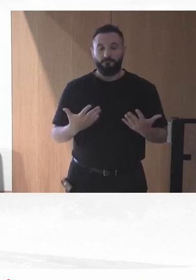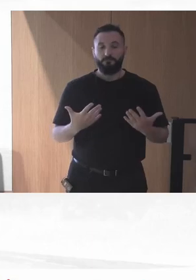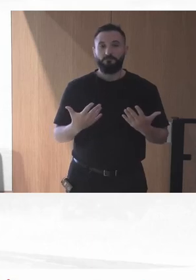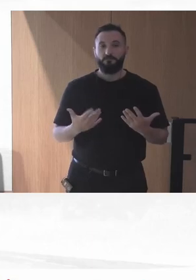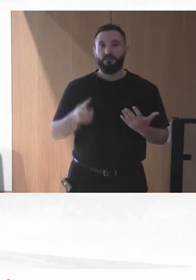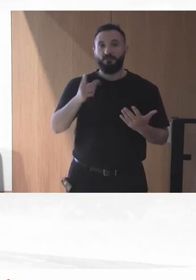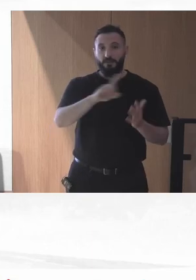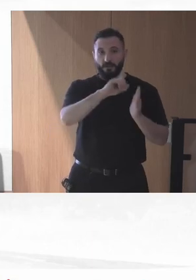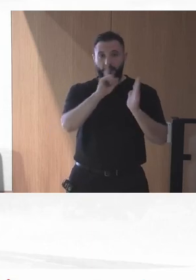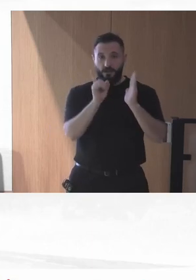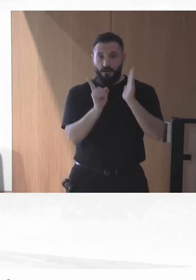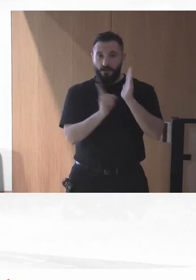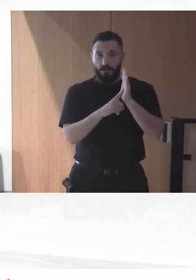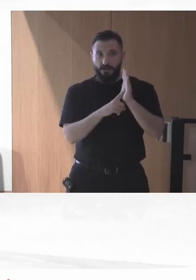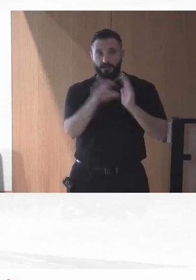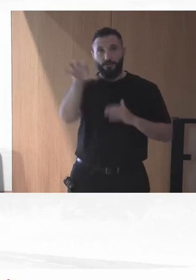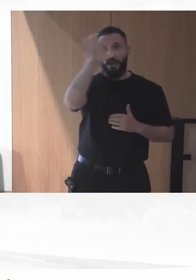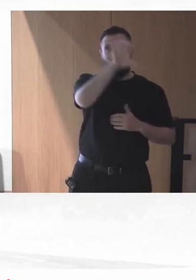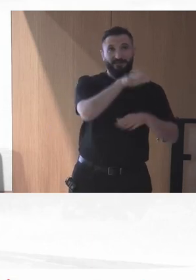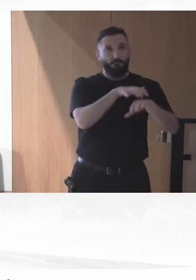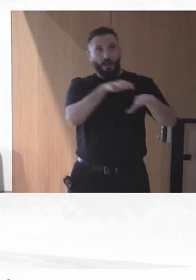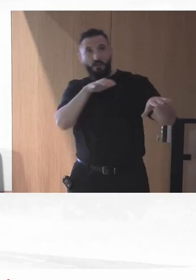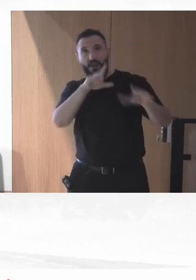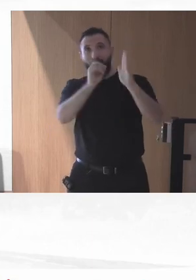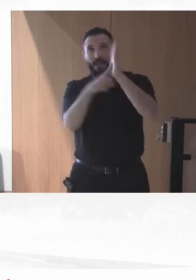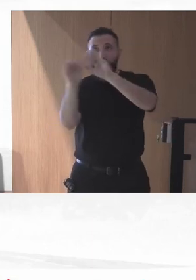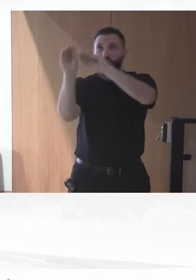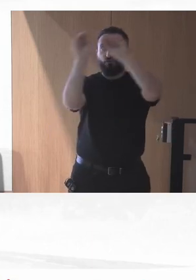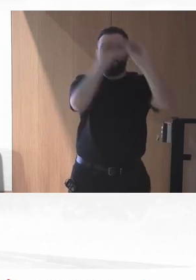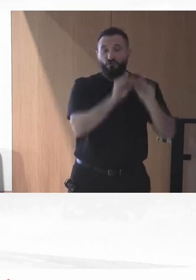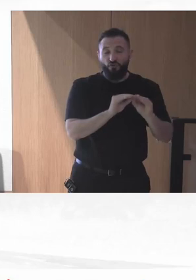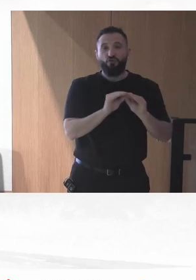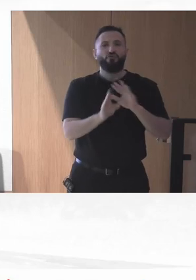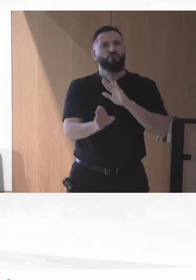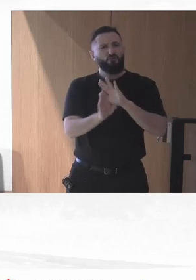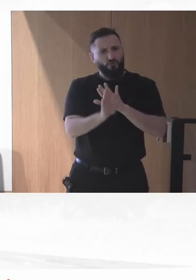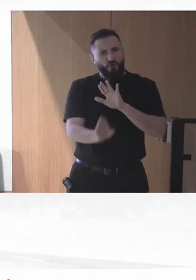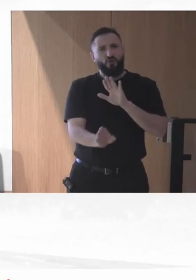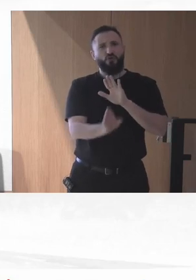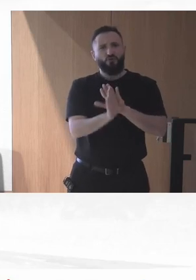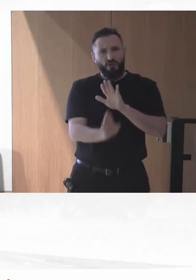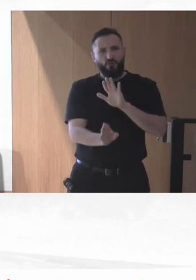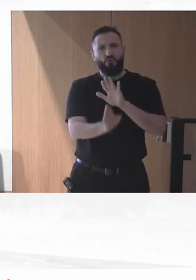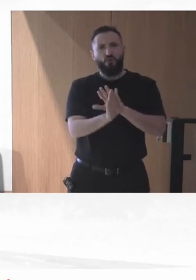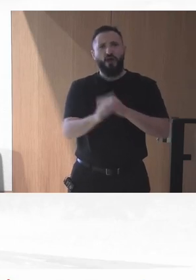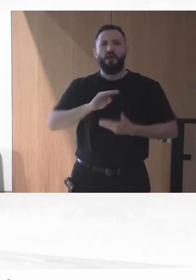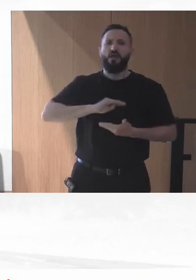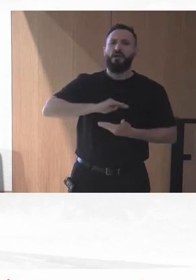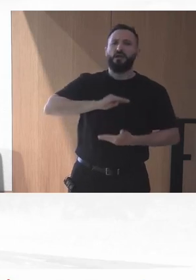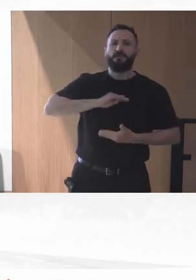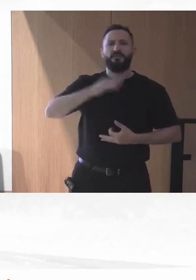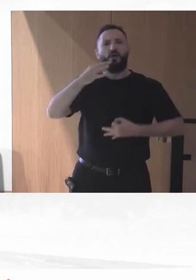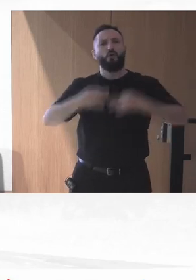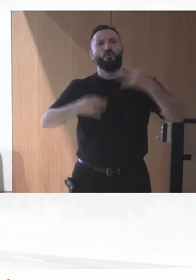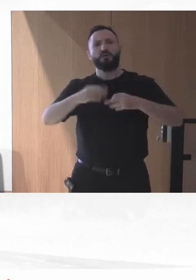las leyes en la mayor parte de estos países siguen todavía permitiendo la privación de la capacidad